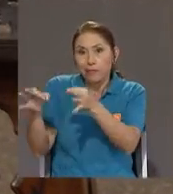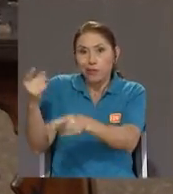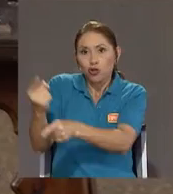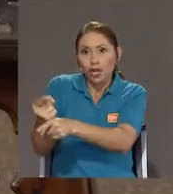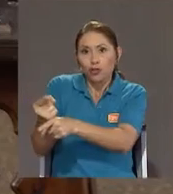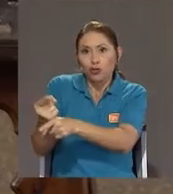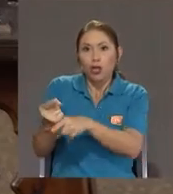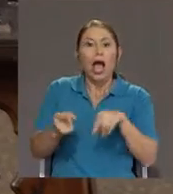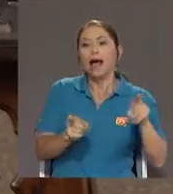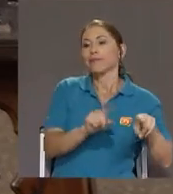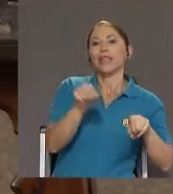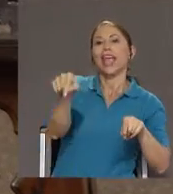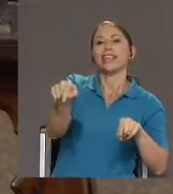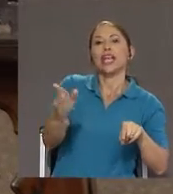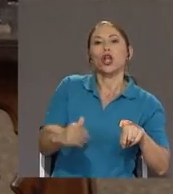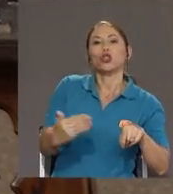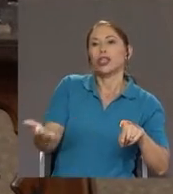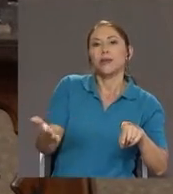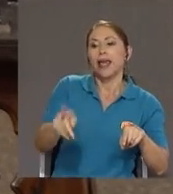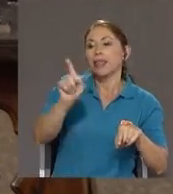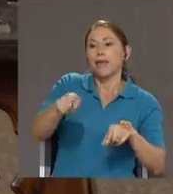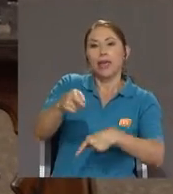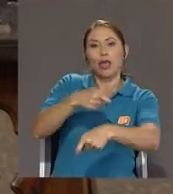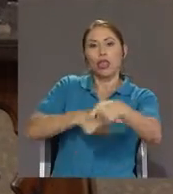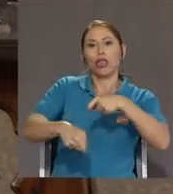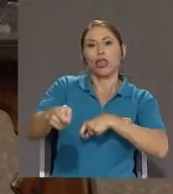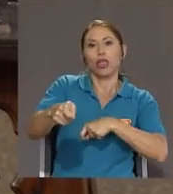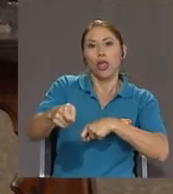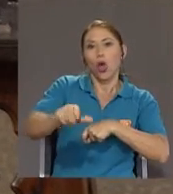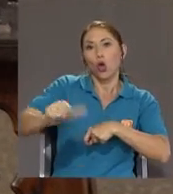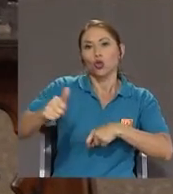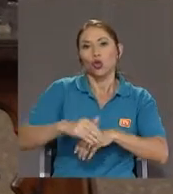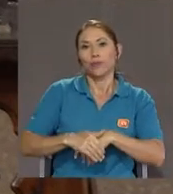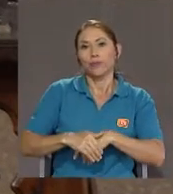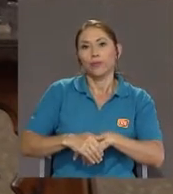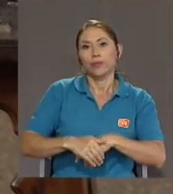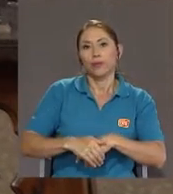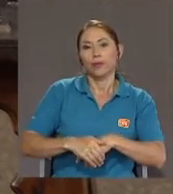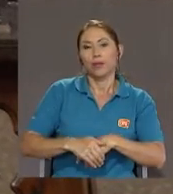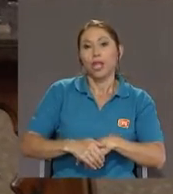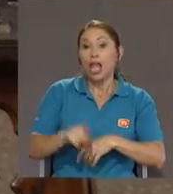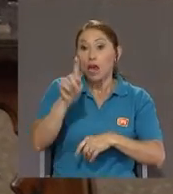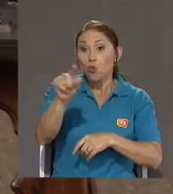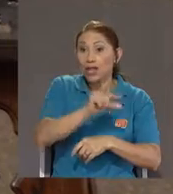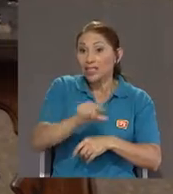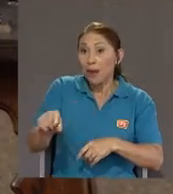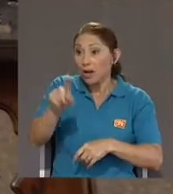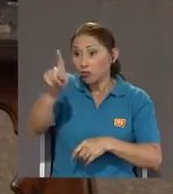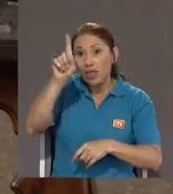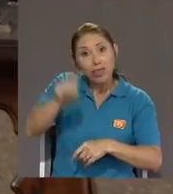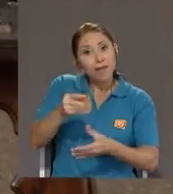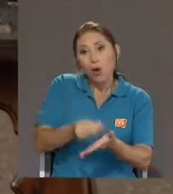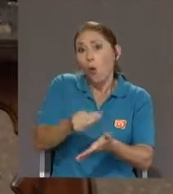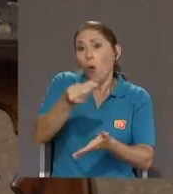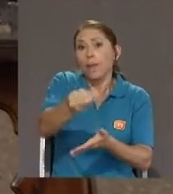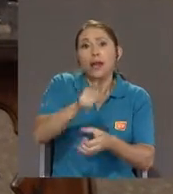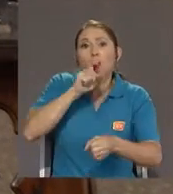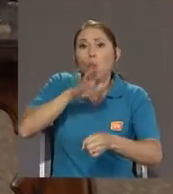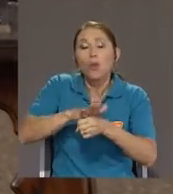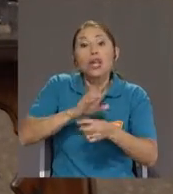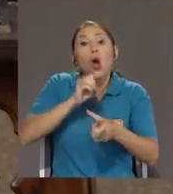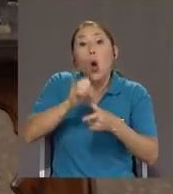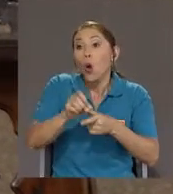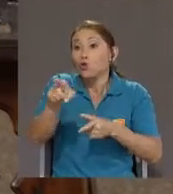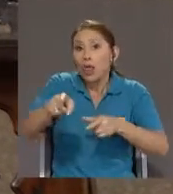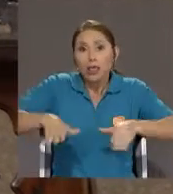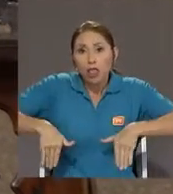darle uno que es otro, y usted cumple en una semana, o el presidente de la caja